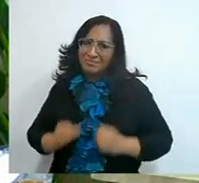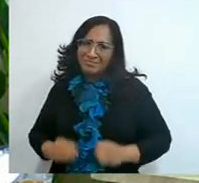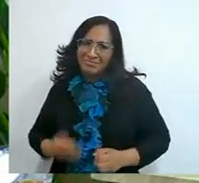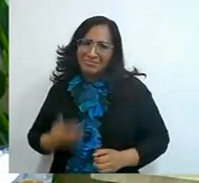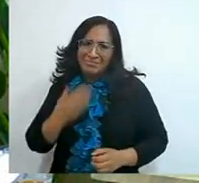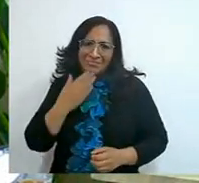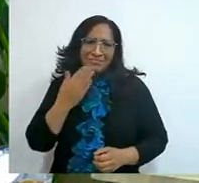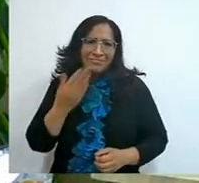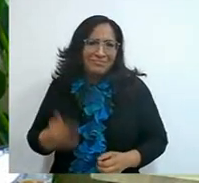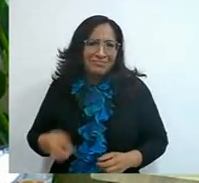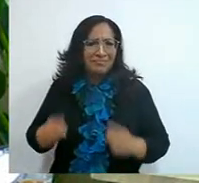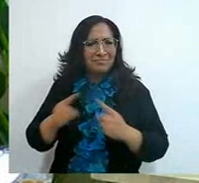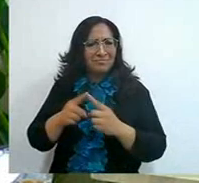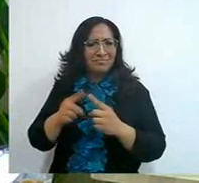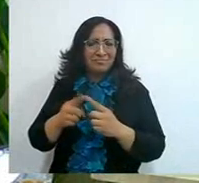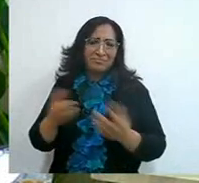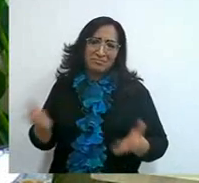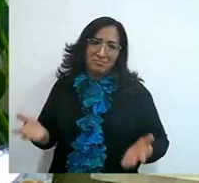iglesia.